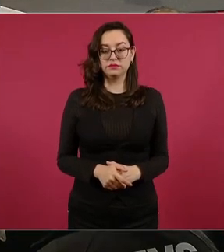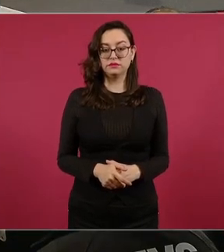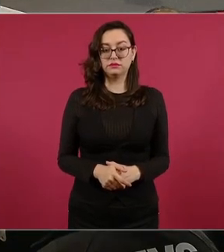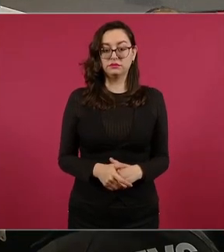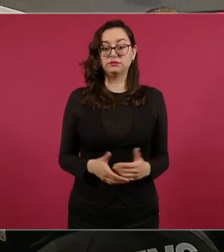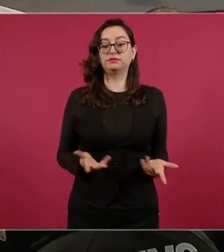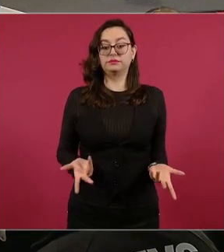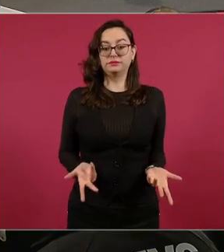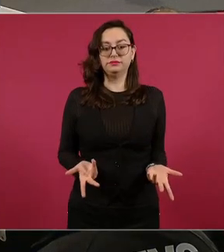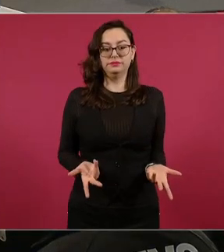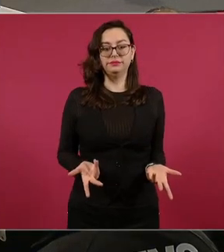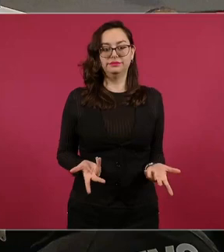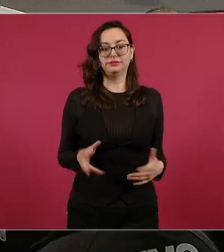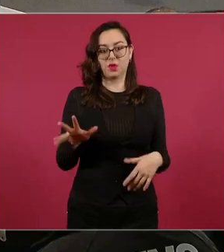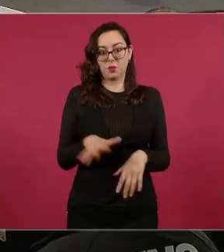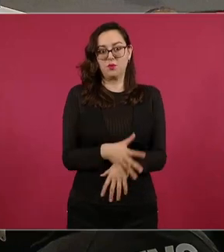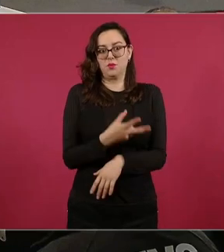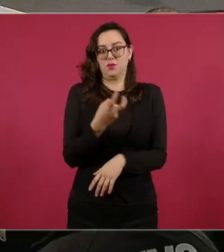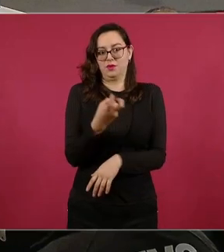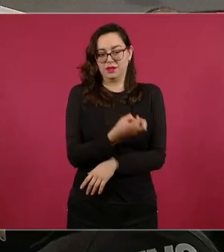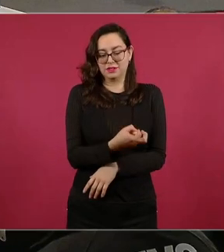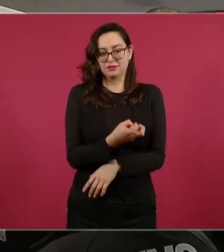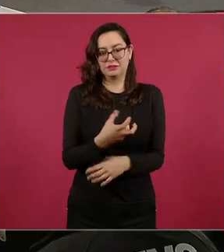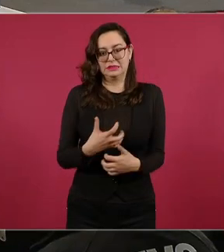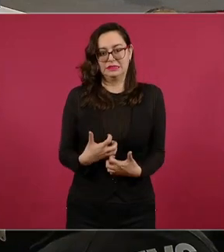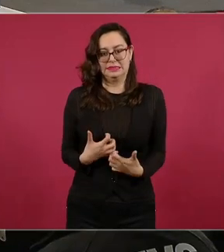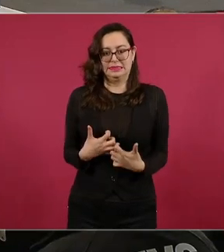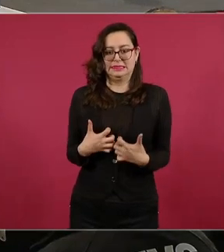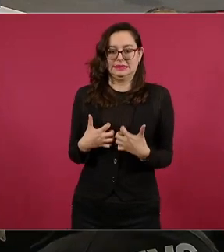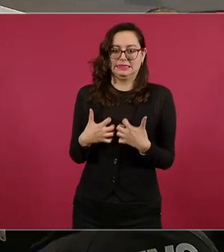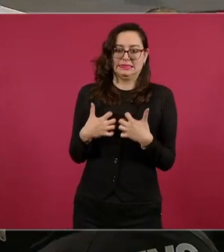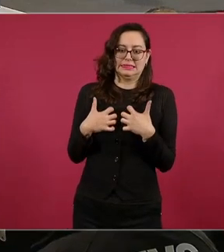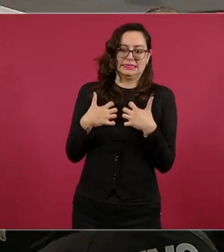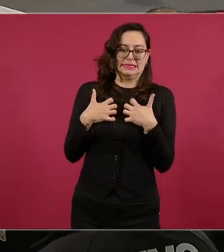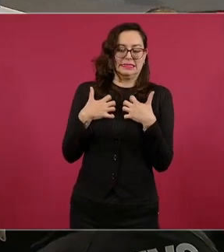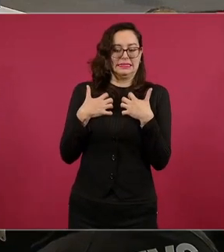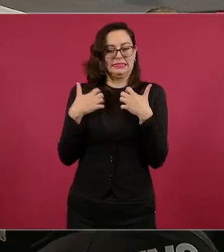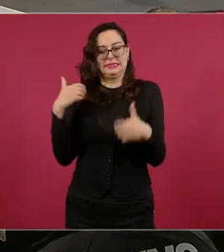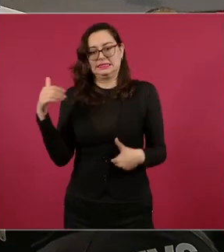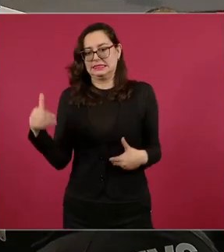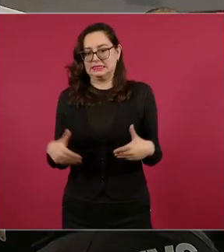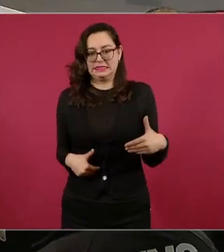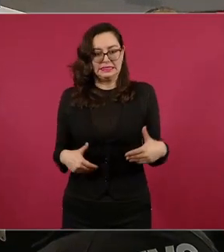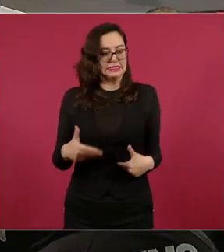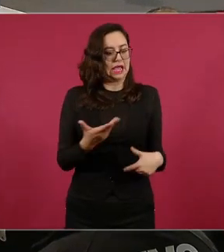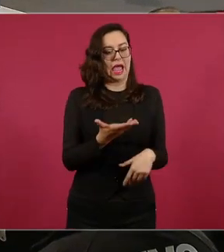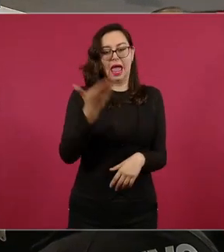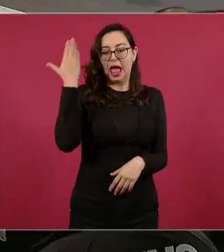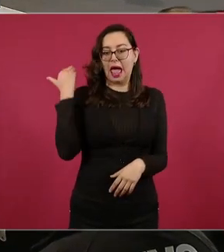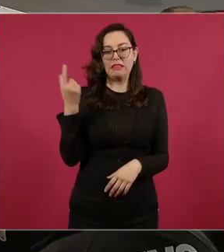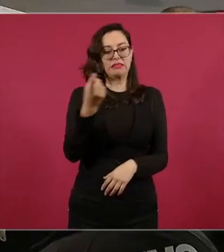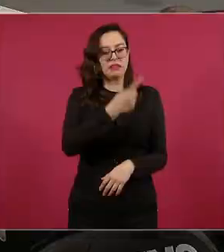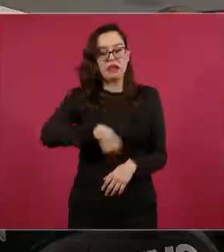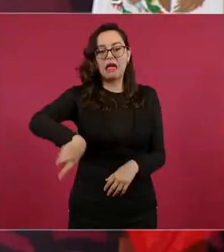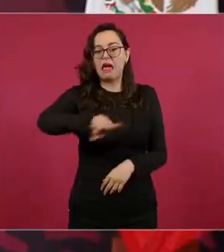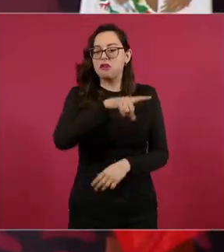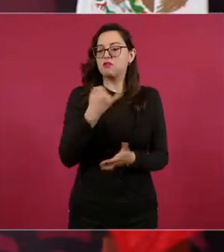Por eso están enojadísimos, porque ellos eran los que pontificaban,